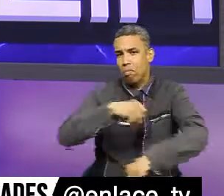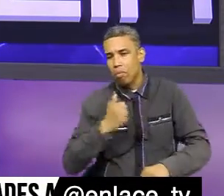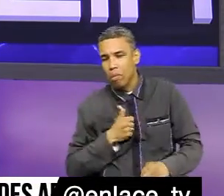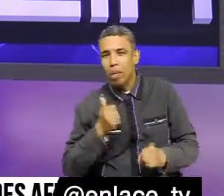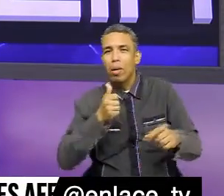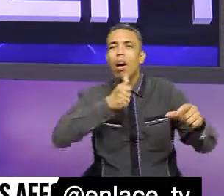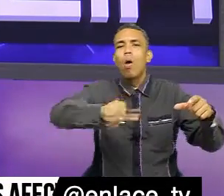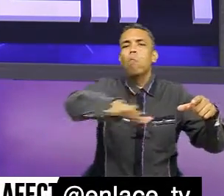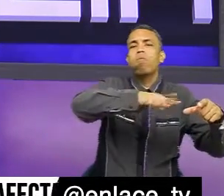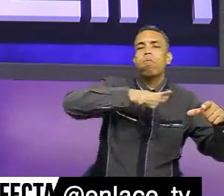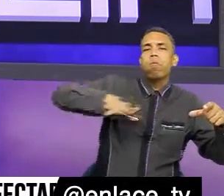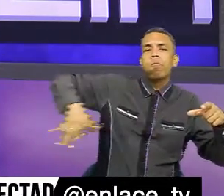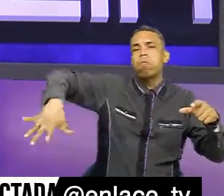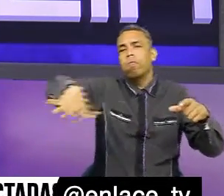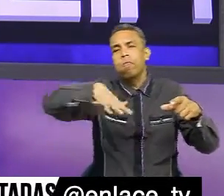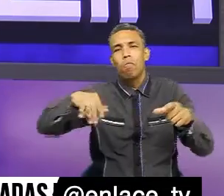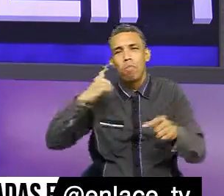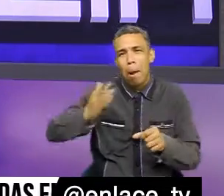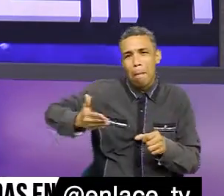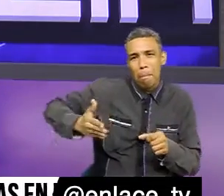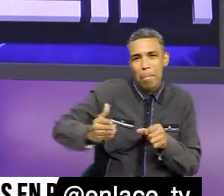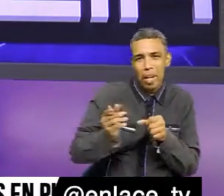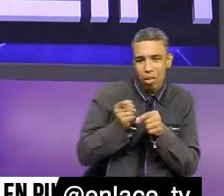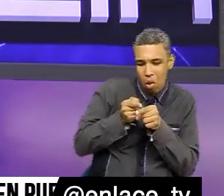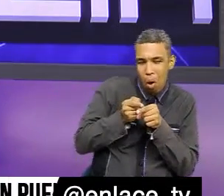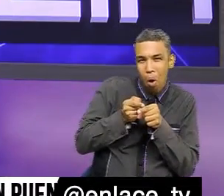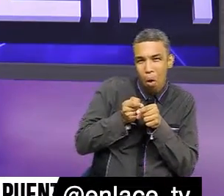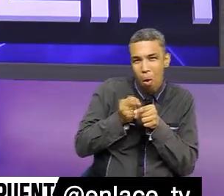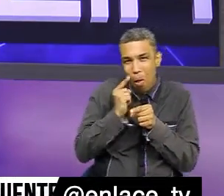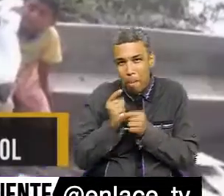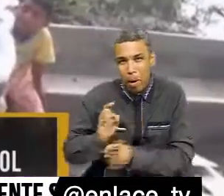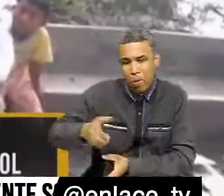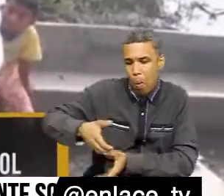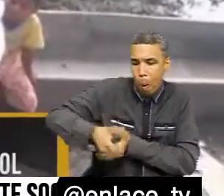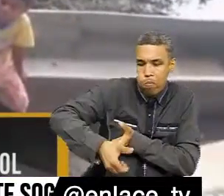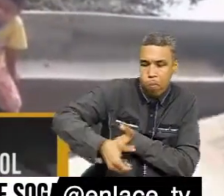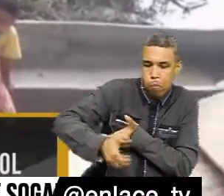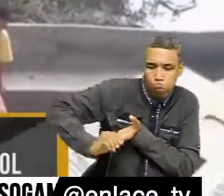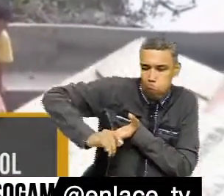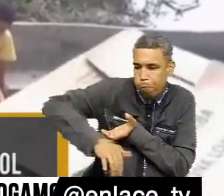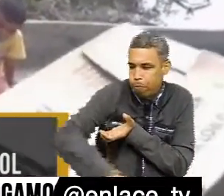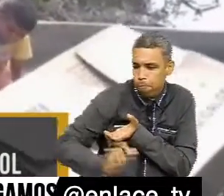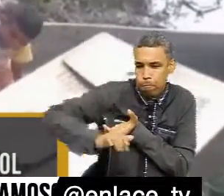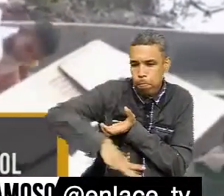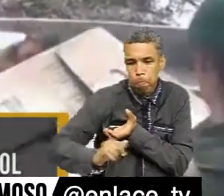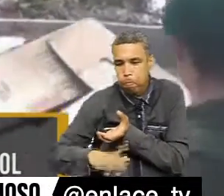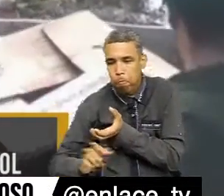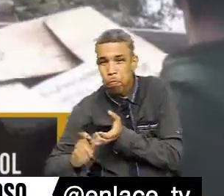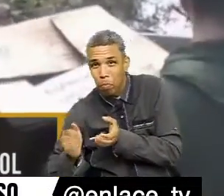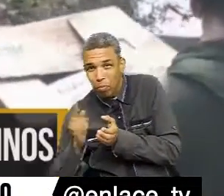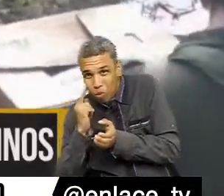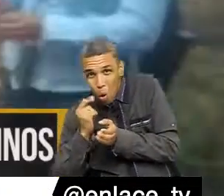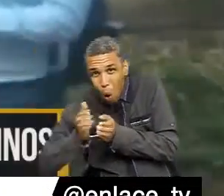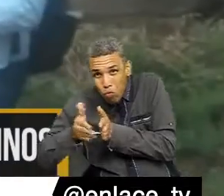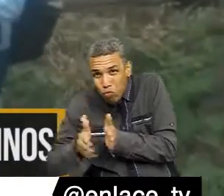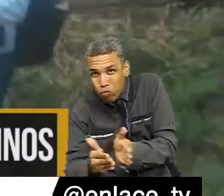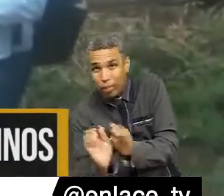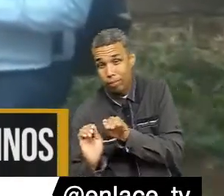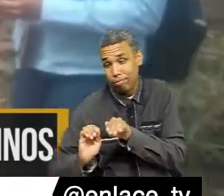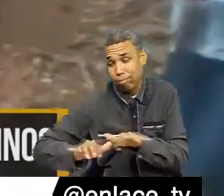3.000 alevinos de Boca Chico en diferentes fuentes hídricas de la ciudad. Este es el momento en el que los integrantes del GOES Hidrocarburos y la Piscícola